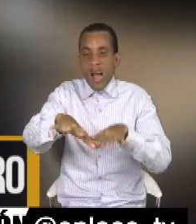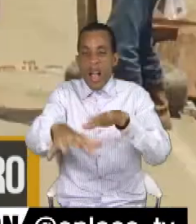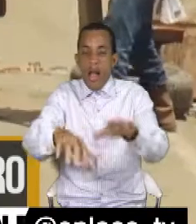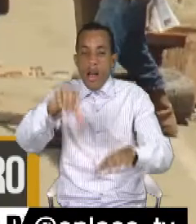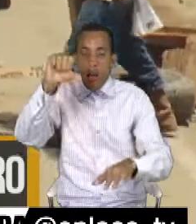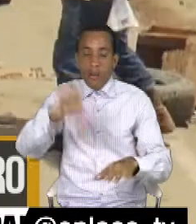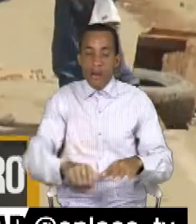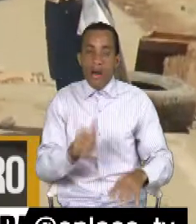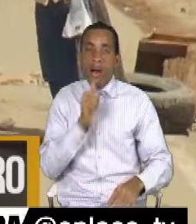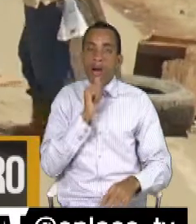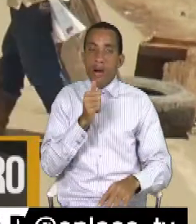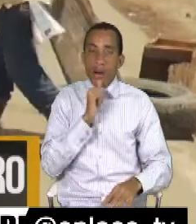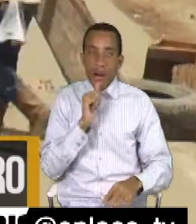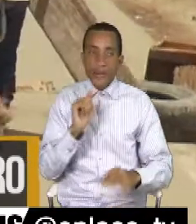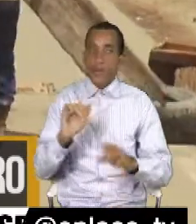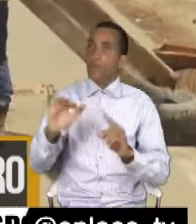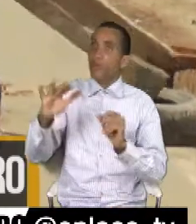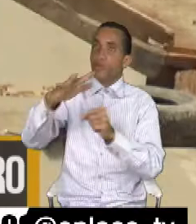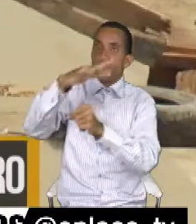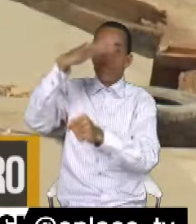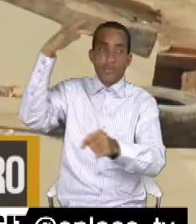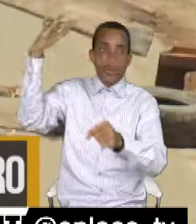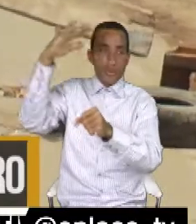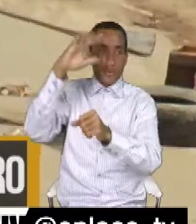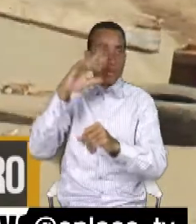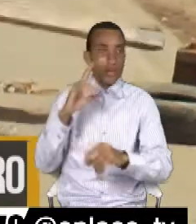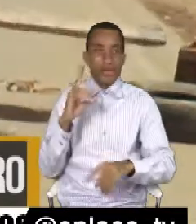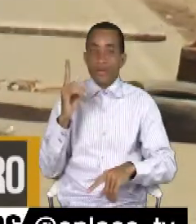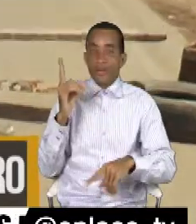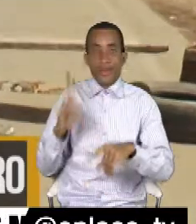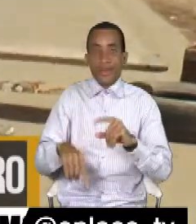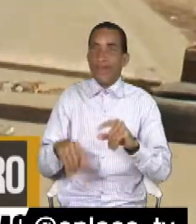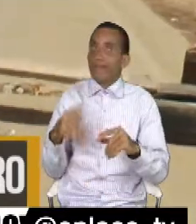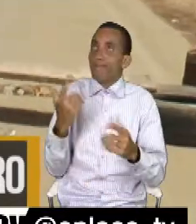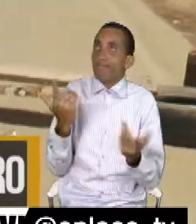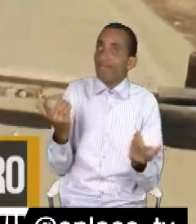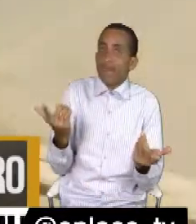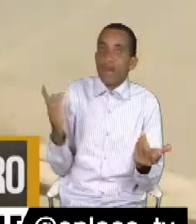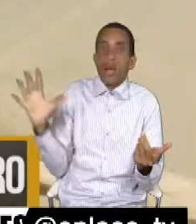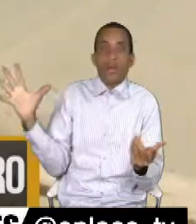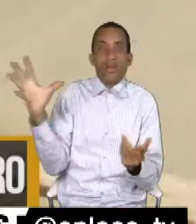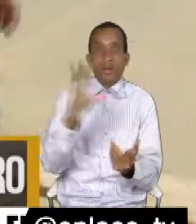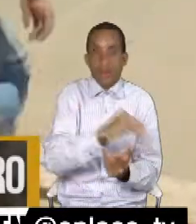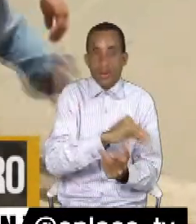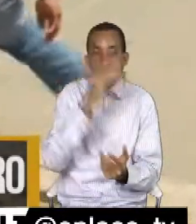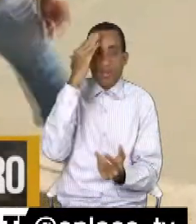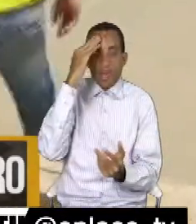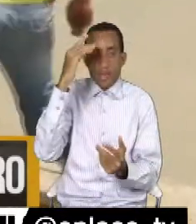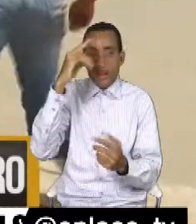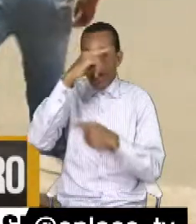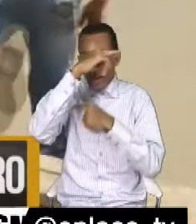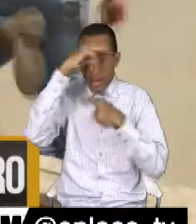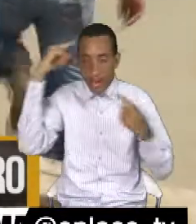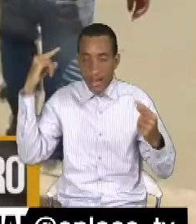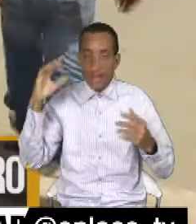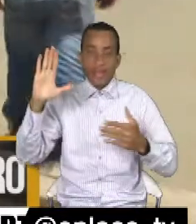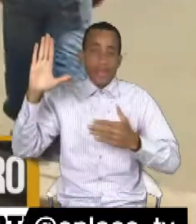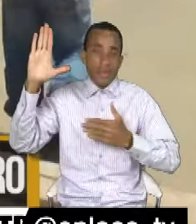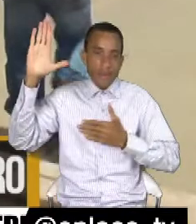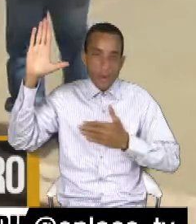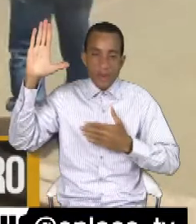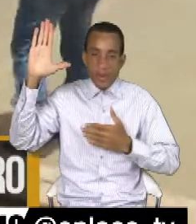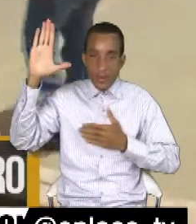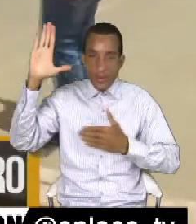ambiental, ya eso no se puede ocultar. Ya las comunidades se cansaron de tantas promesas de Ecopetrol, del